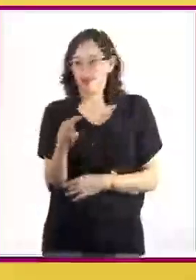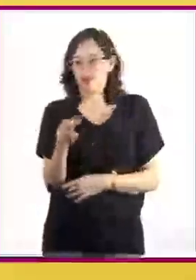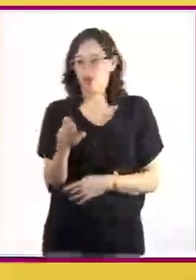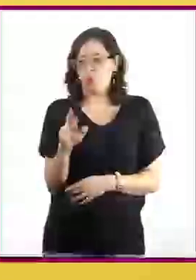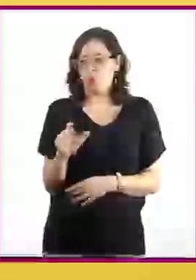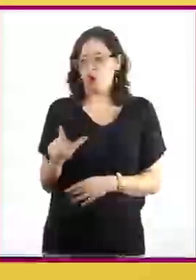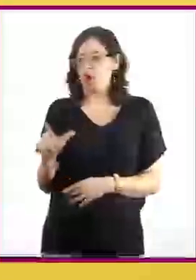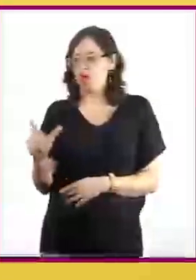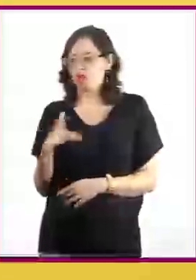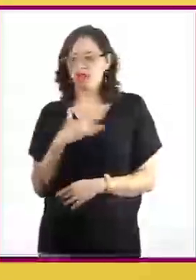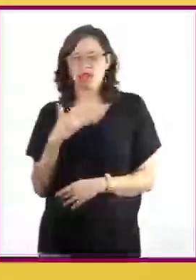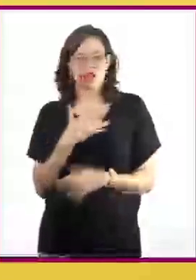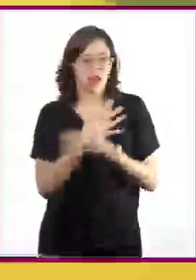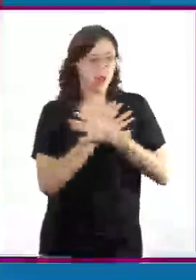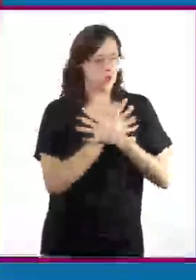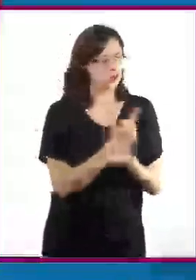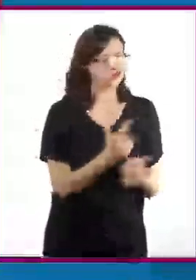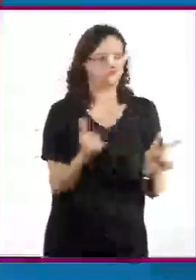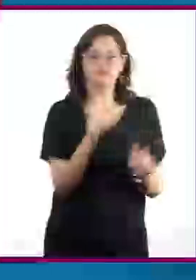impidió disfrutar del amor en libertad.